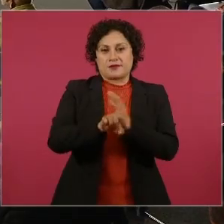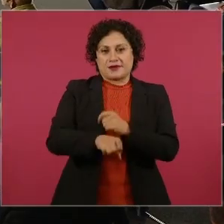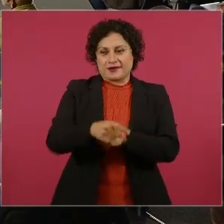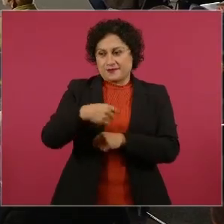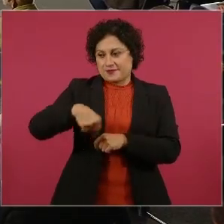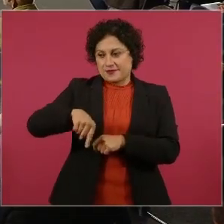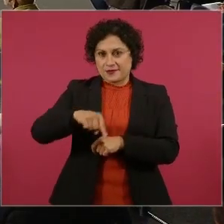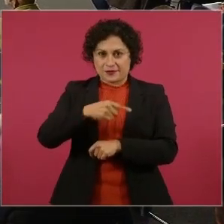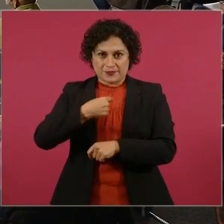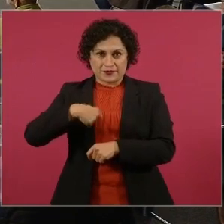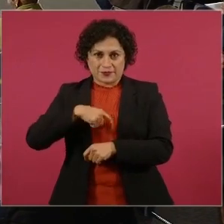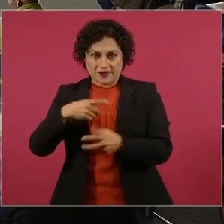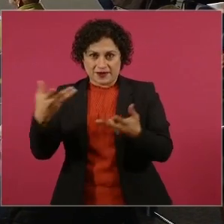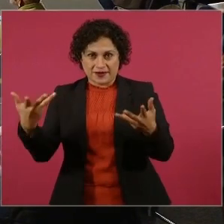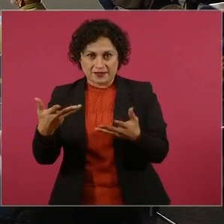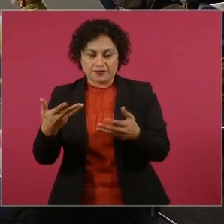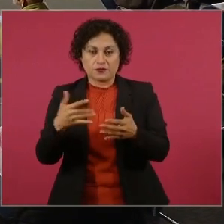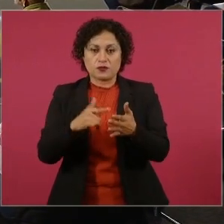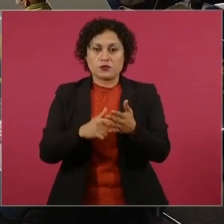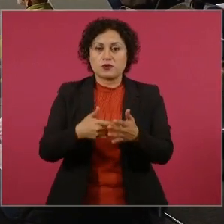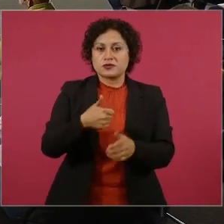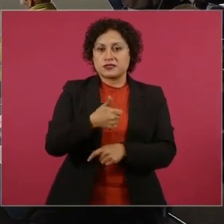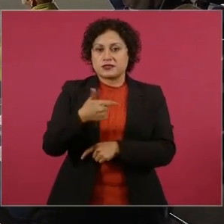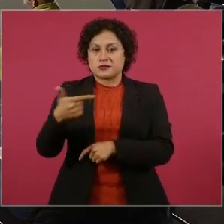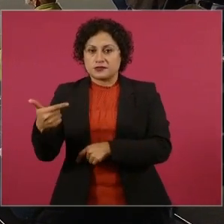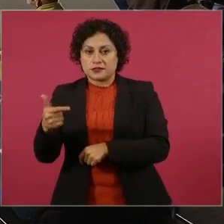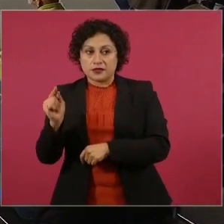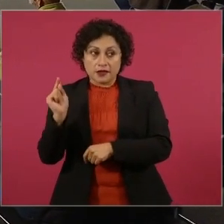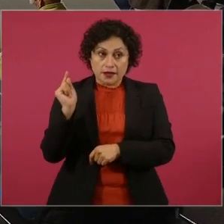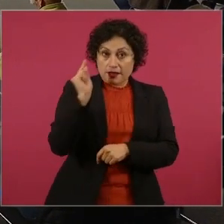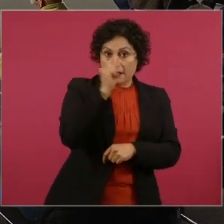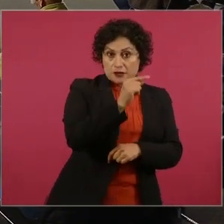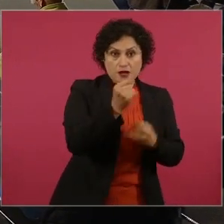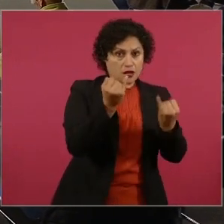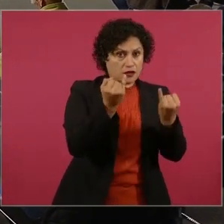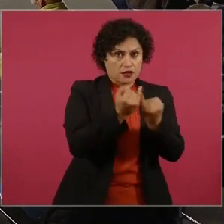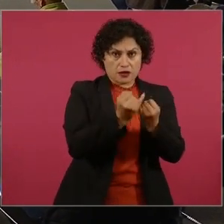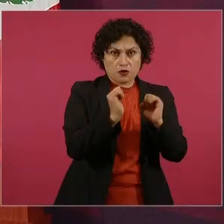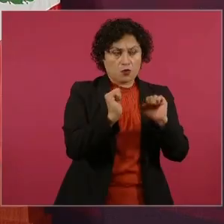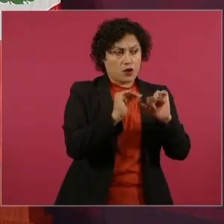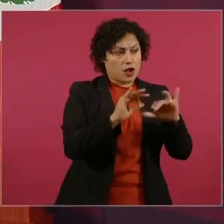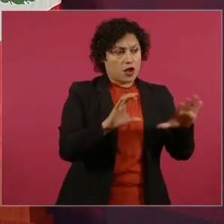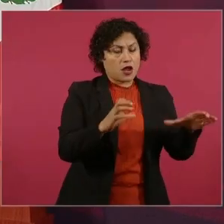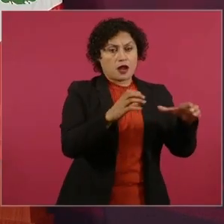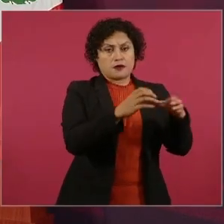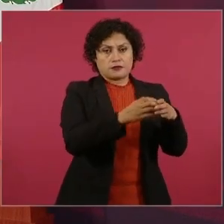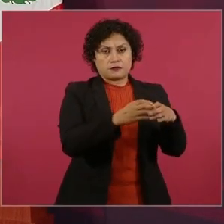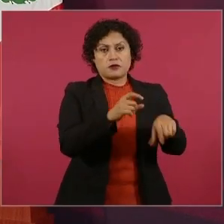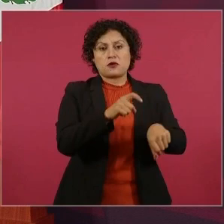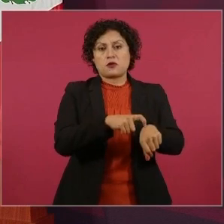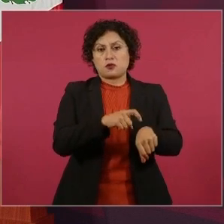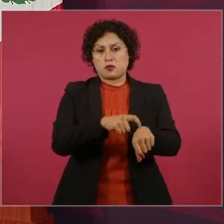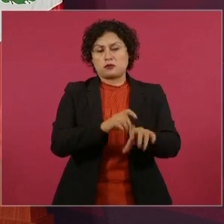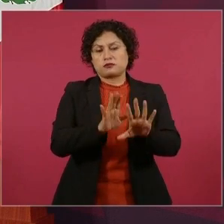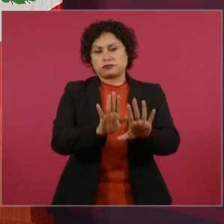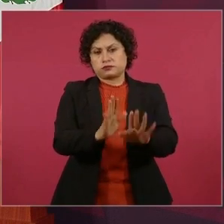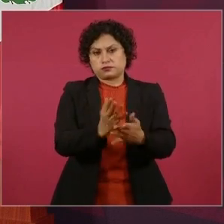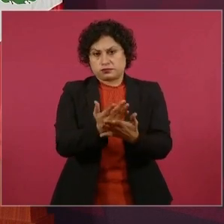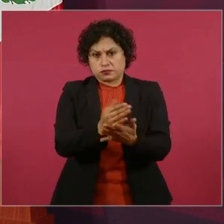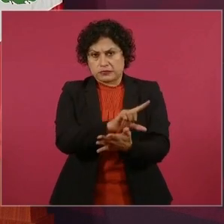de 6 a 7 de la mañana ellos también se reúnen no a esa hora porque también